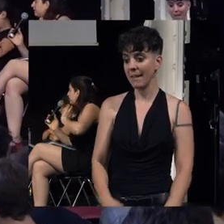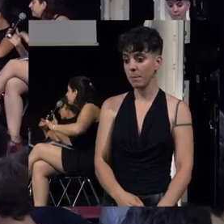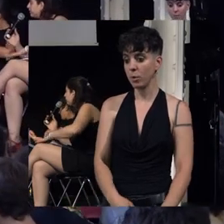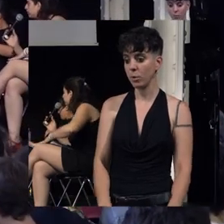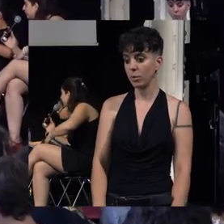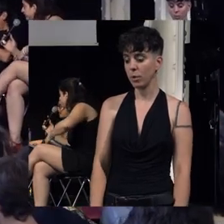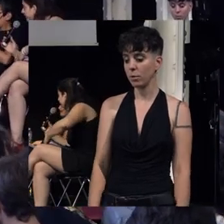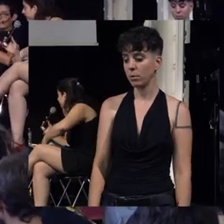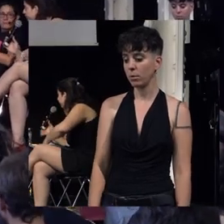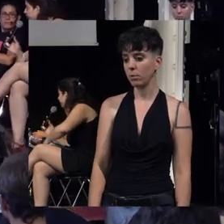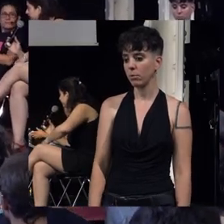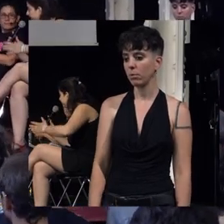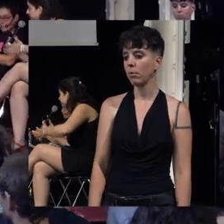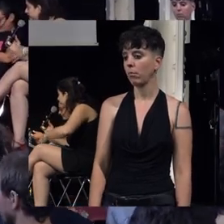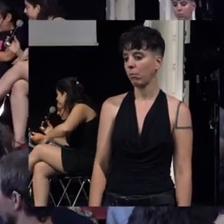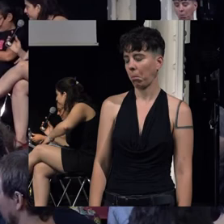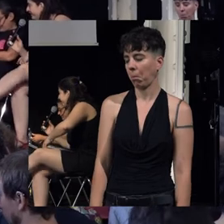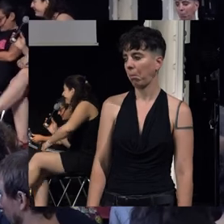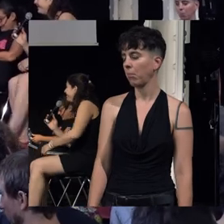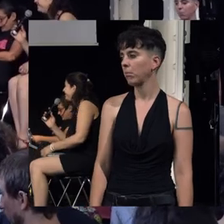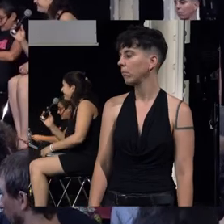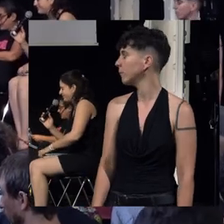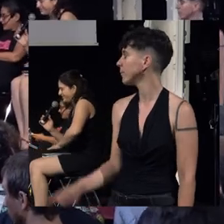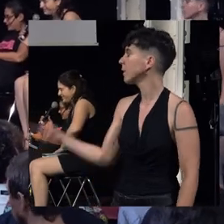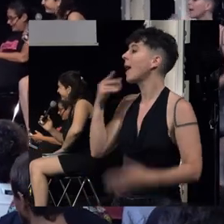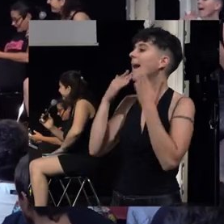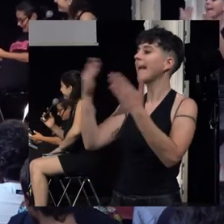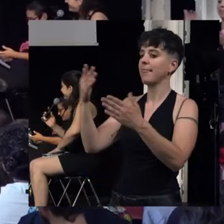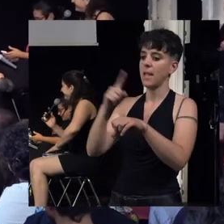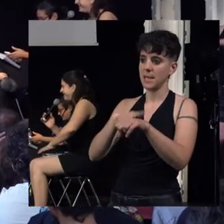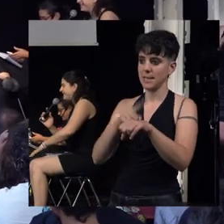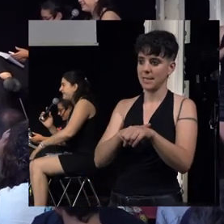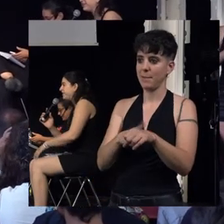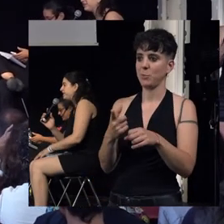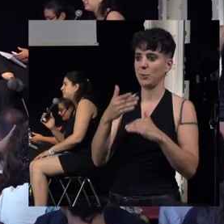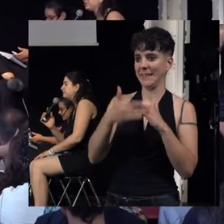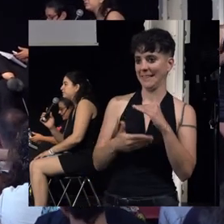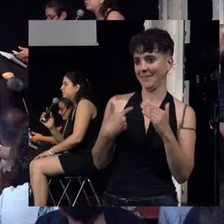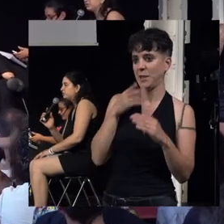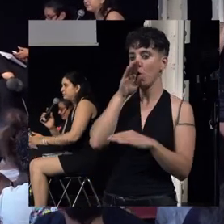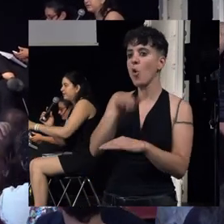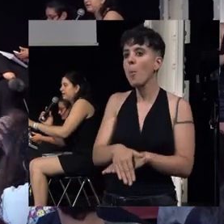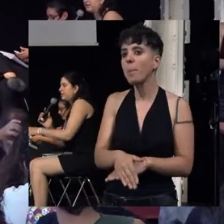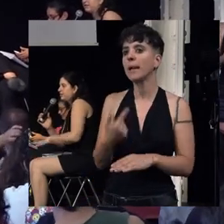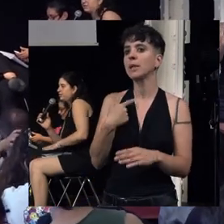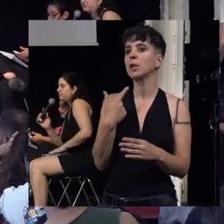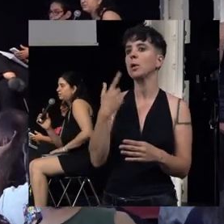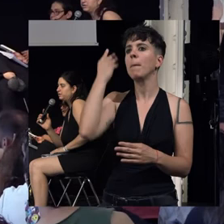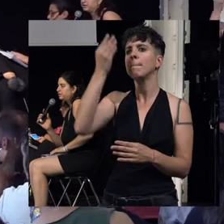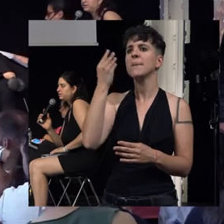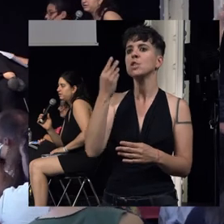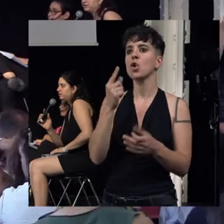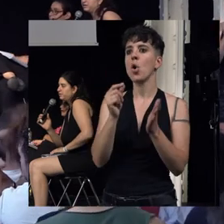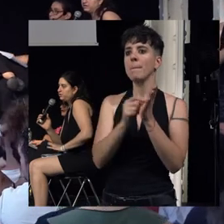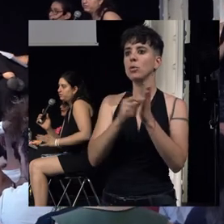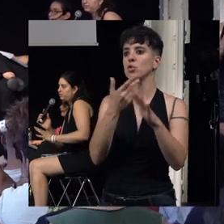Muchísimas gracias, Rodrigo. También te agradezco que te hayas ajustado a los tiempos. Sí, creo que tenemos unos minutos para algunas